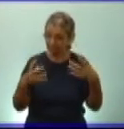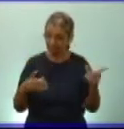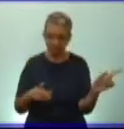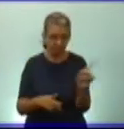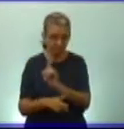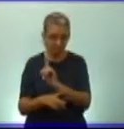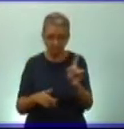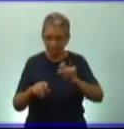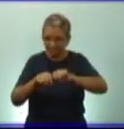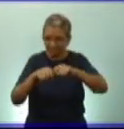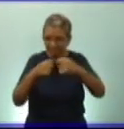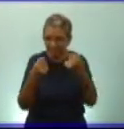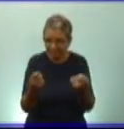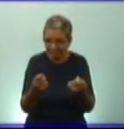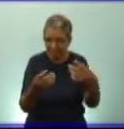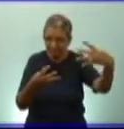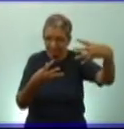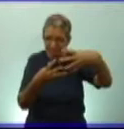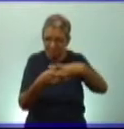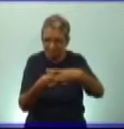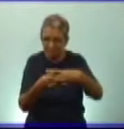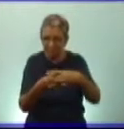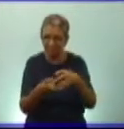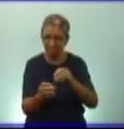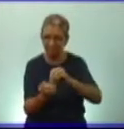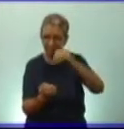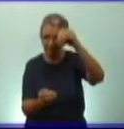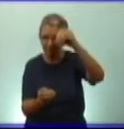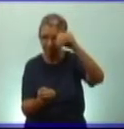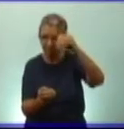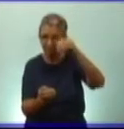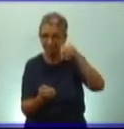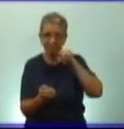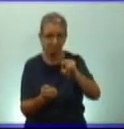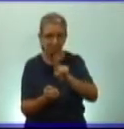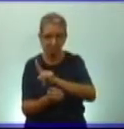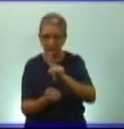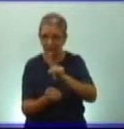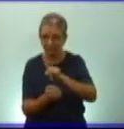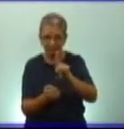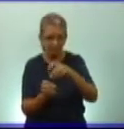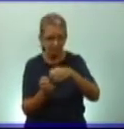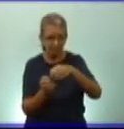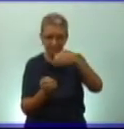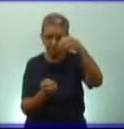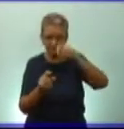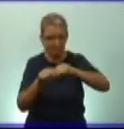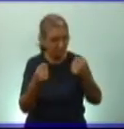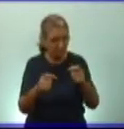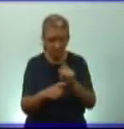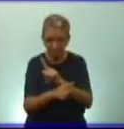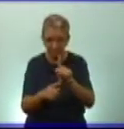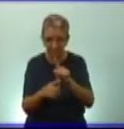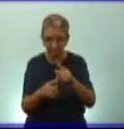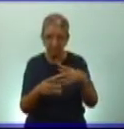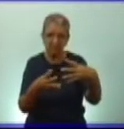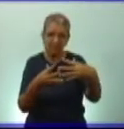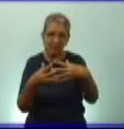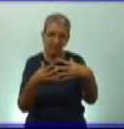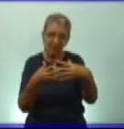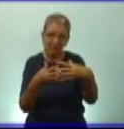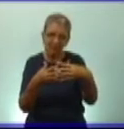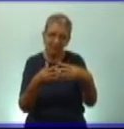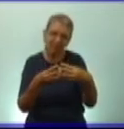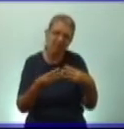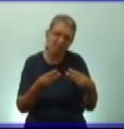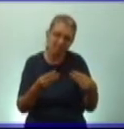covalente polar, es decir, que en el cambio de estado, lo que se rompen o se vence son las atracciones intermoleculares, que son